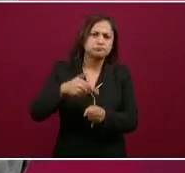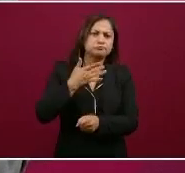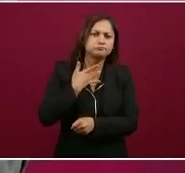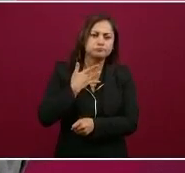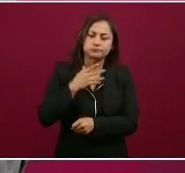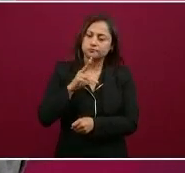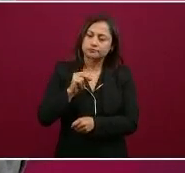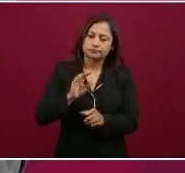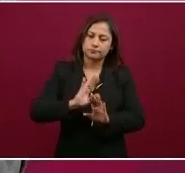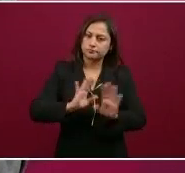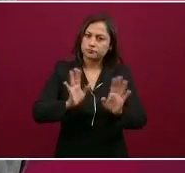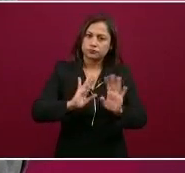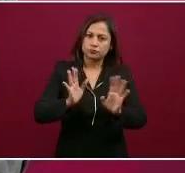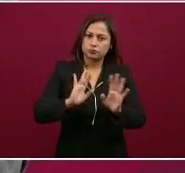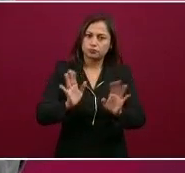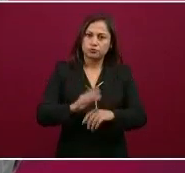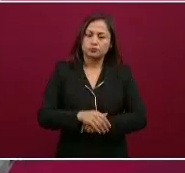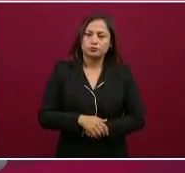Eso